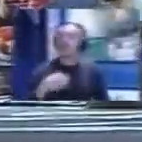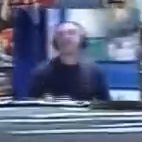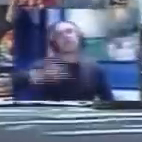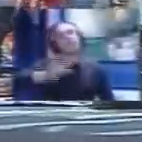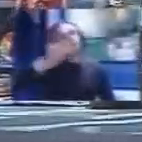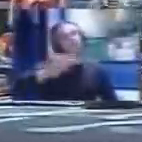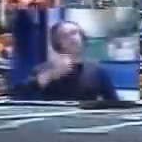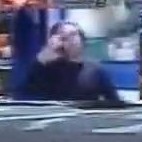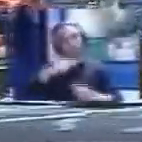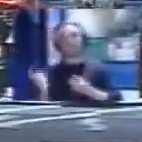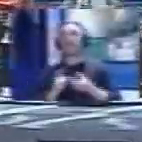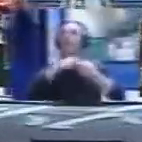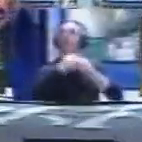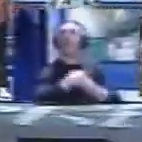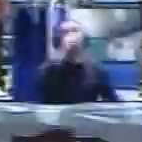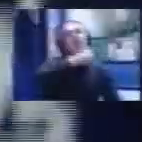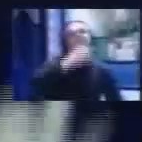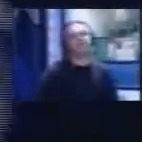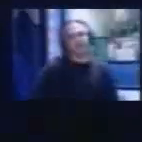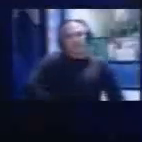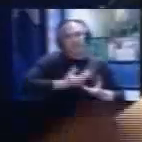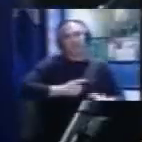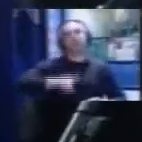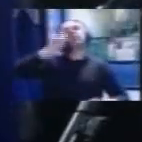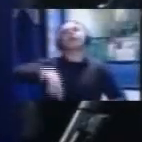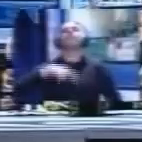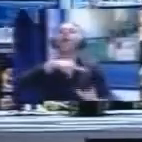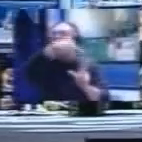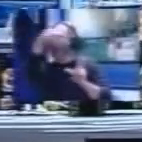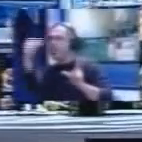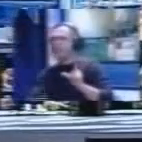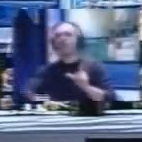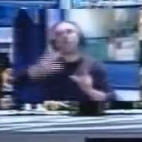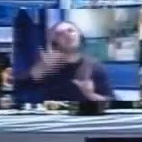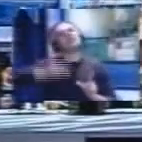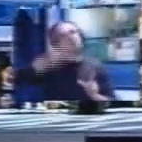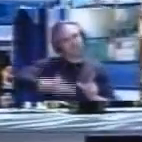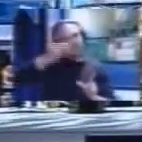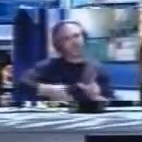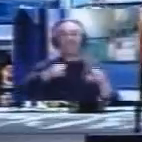y expresar. Luego deben tener mucha pluma, como un palomo,